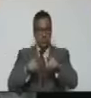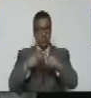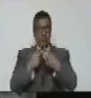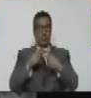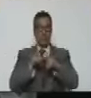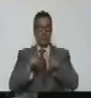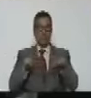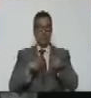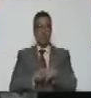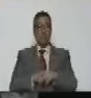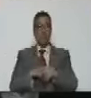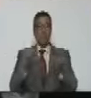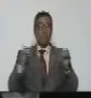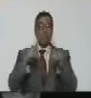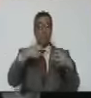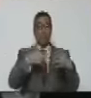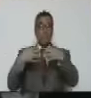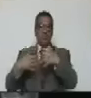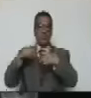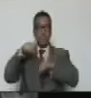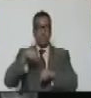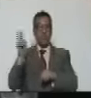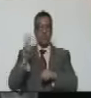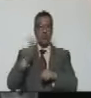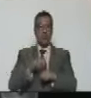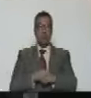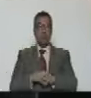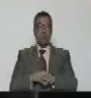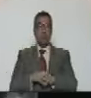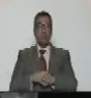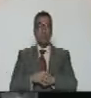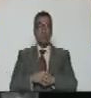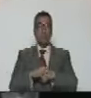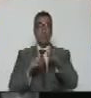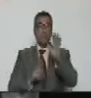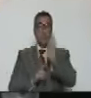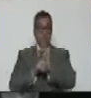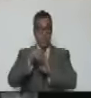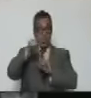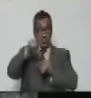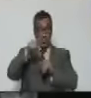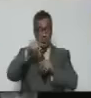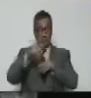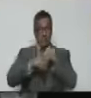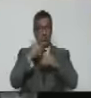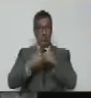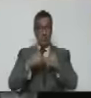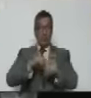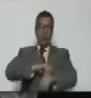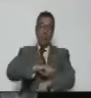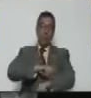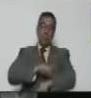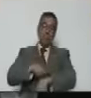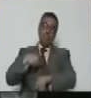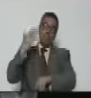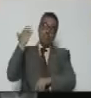paz o la guerra para el país, la prosperidad o el atraso